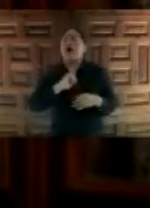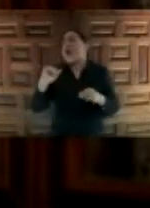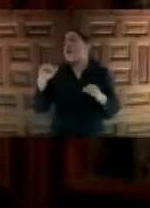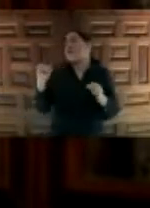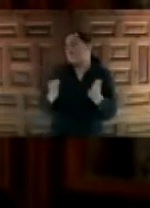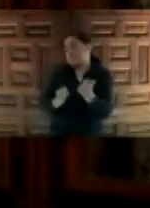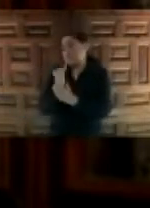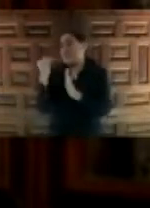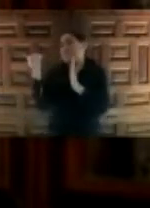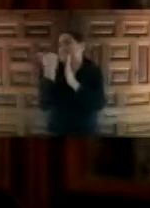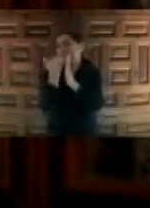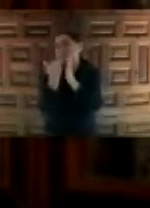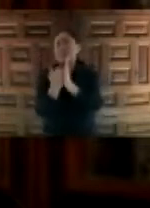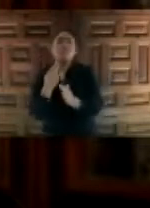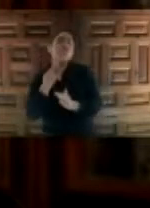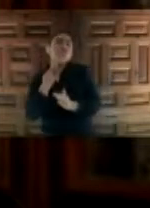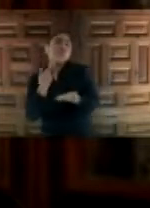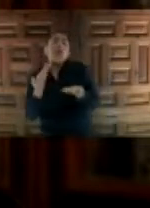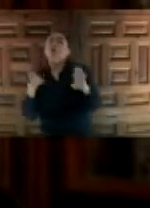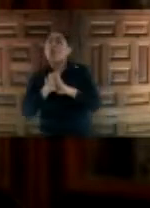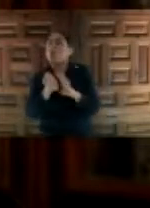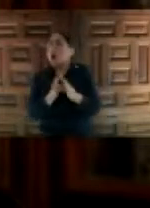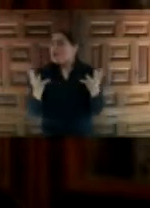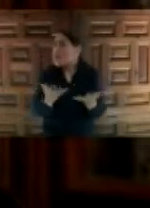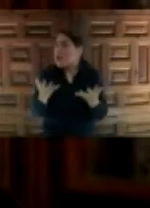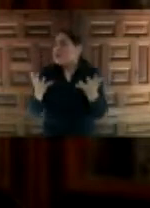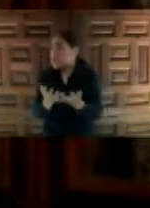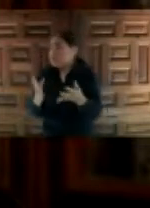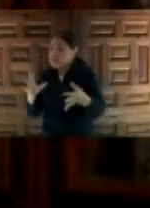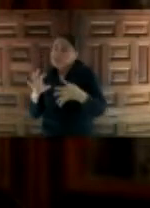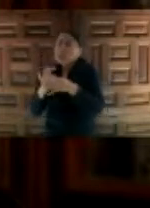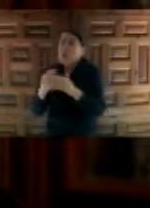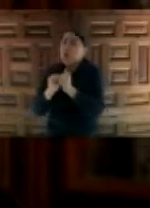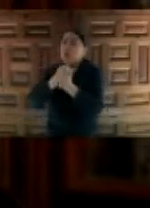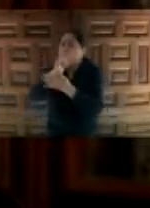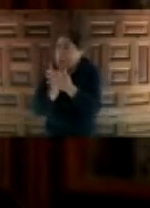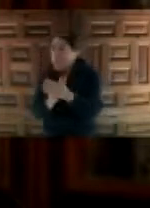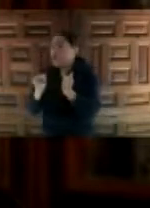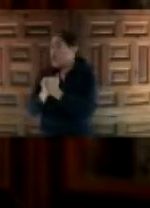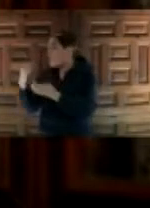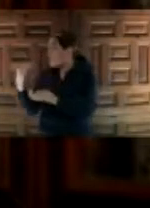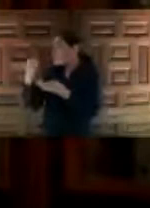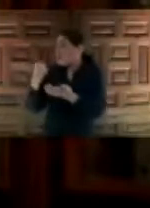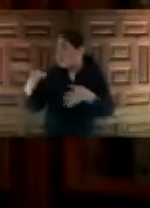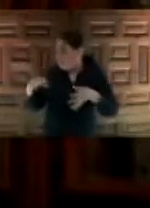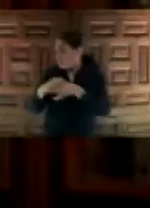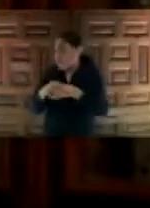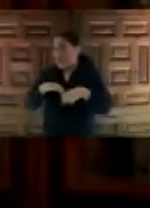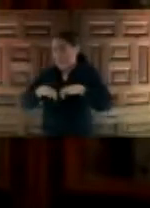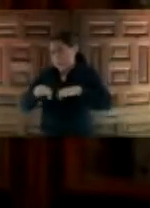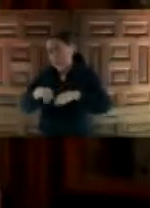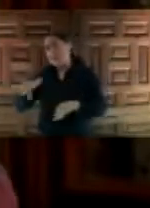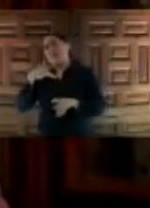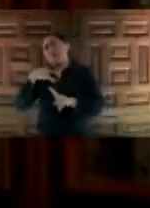por definición, son cursos de acción asociados a programas, asociados a recursos, que